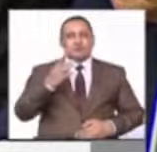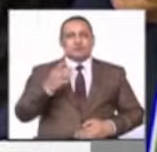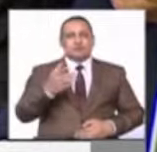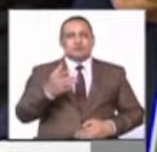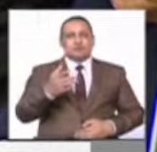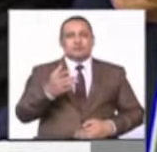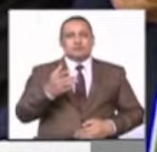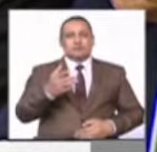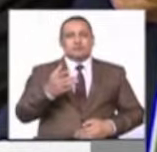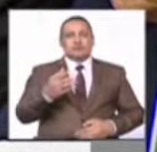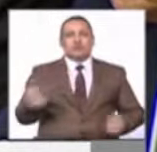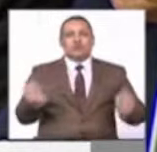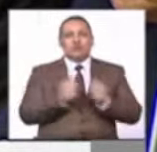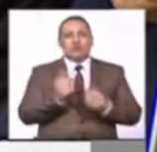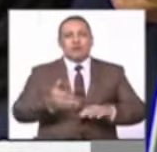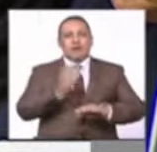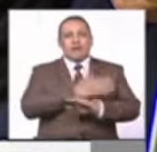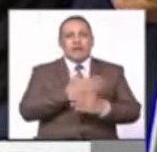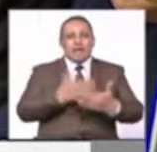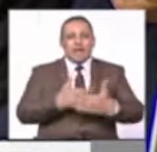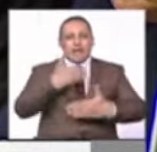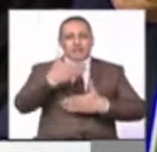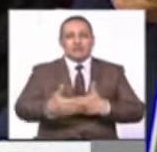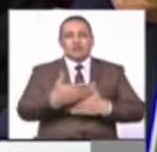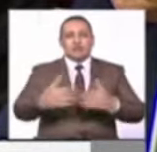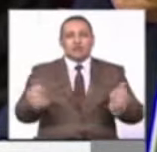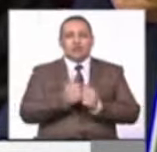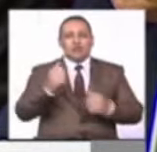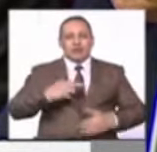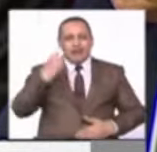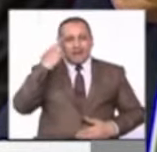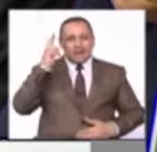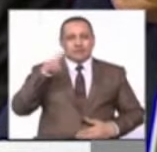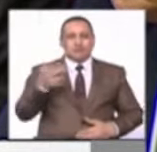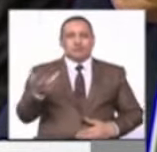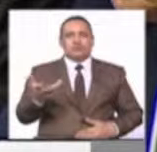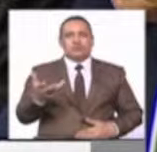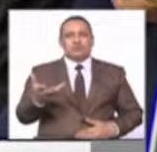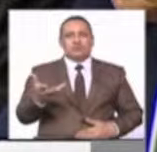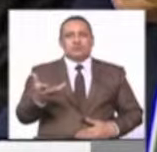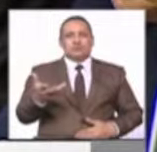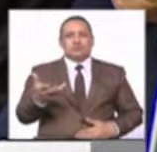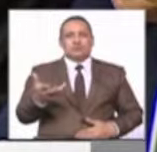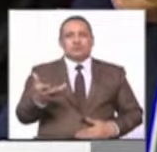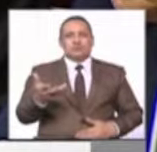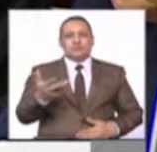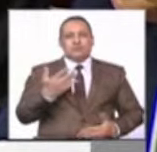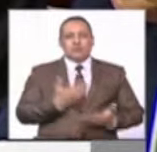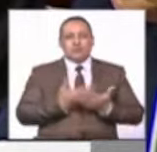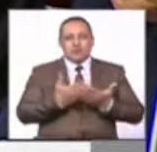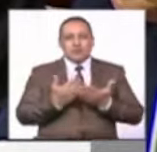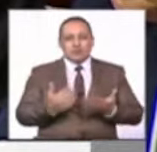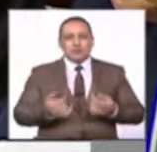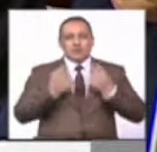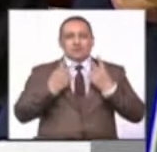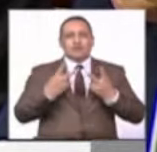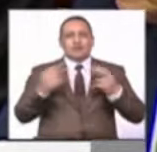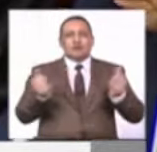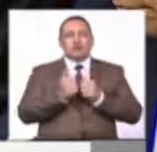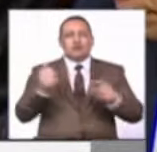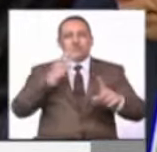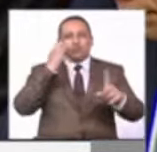con anteposición de la razón y del y de los